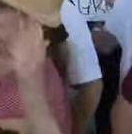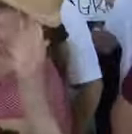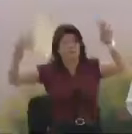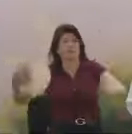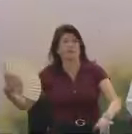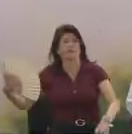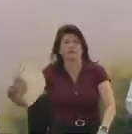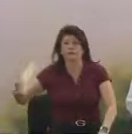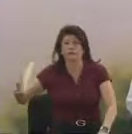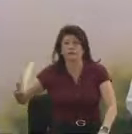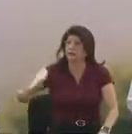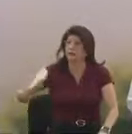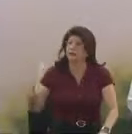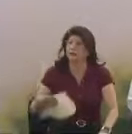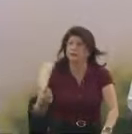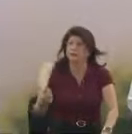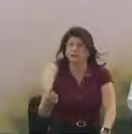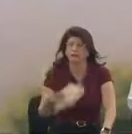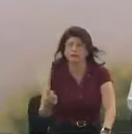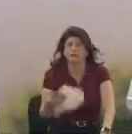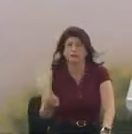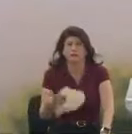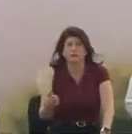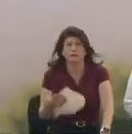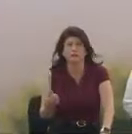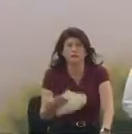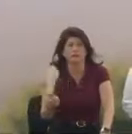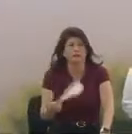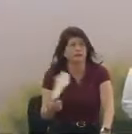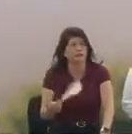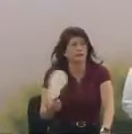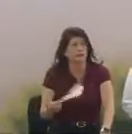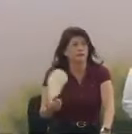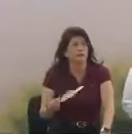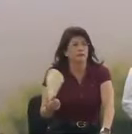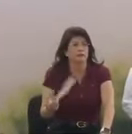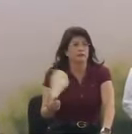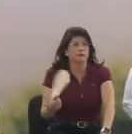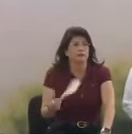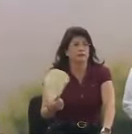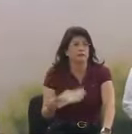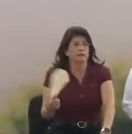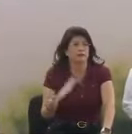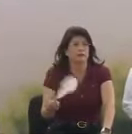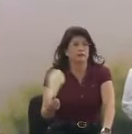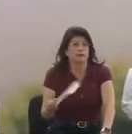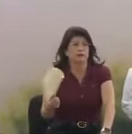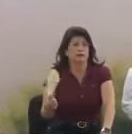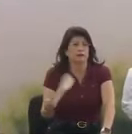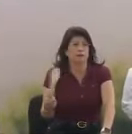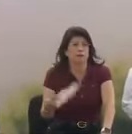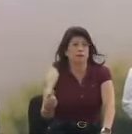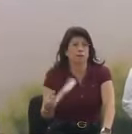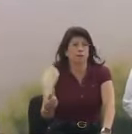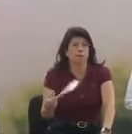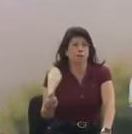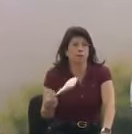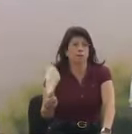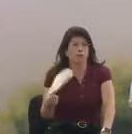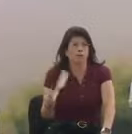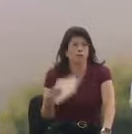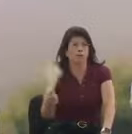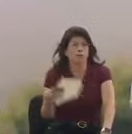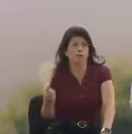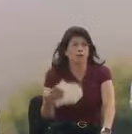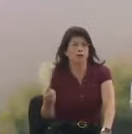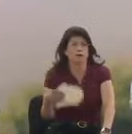Pero ¿saben qué? No basta con querer. Tenemos que poner en pie de lucha al pueblo